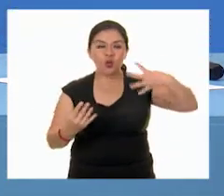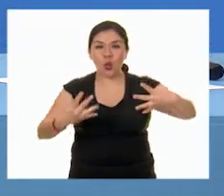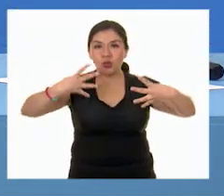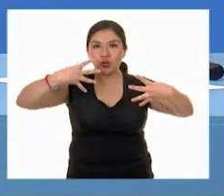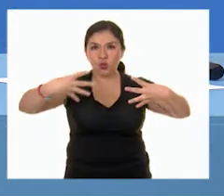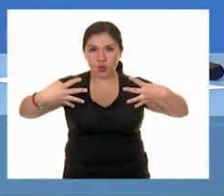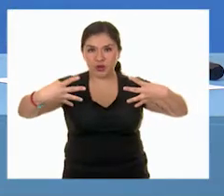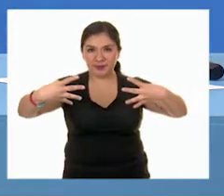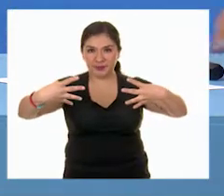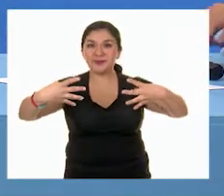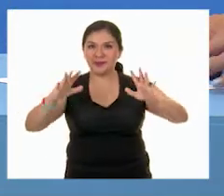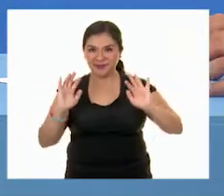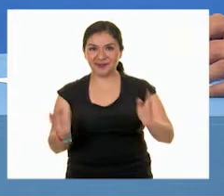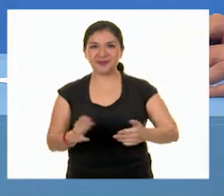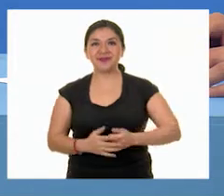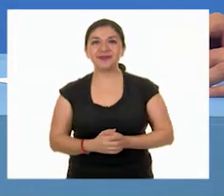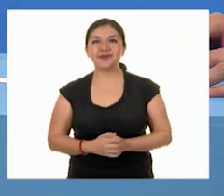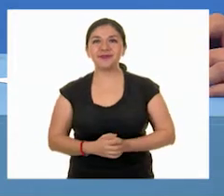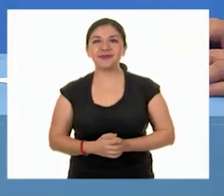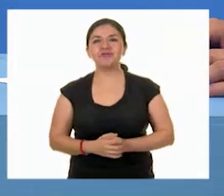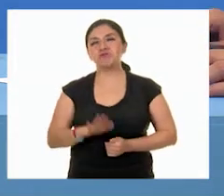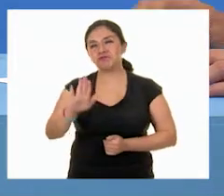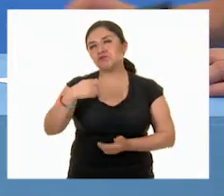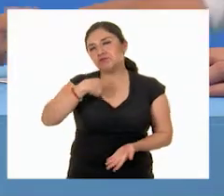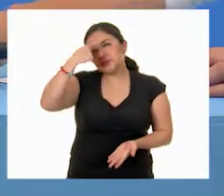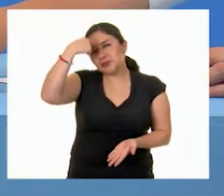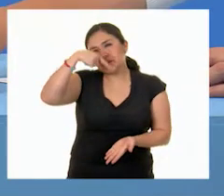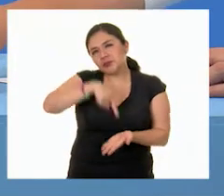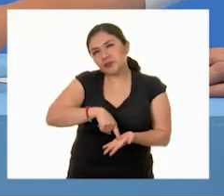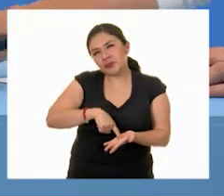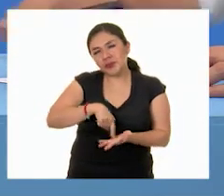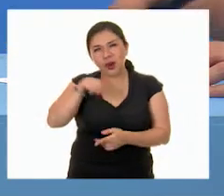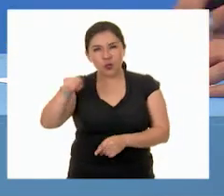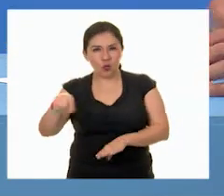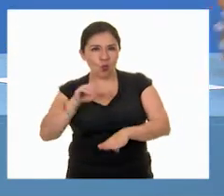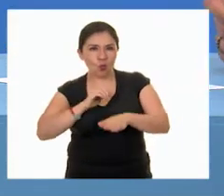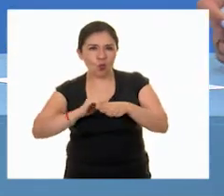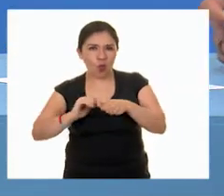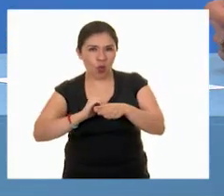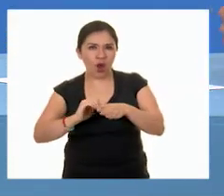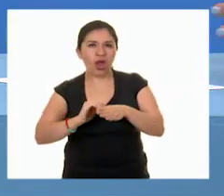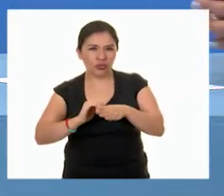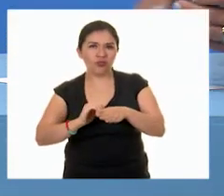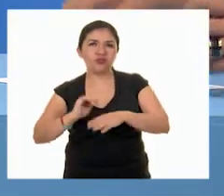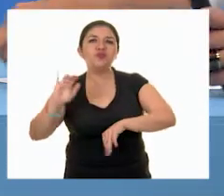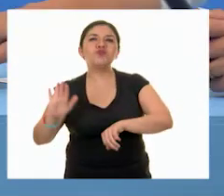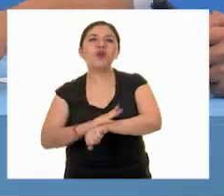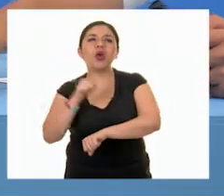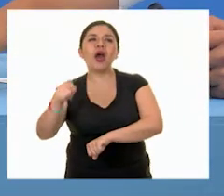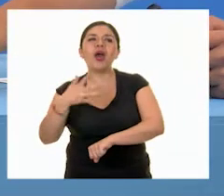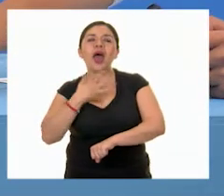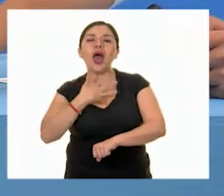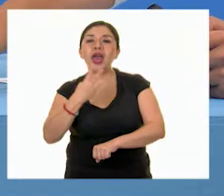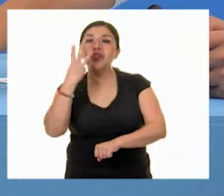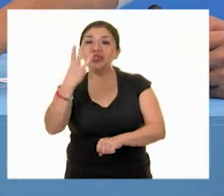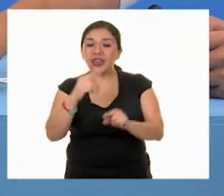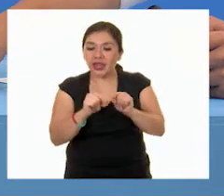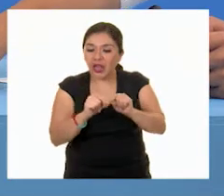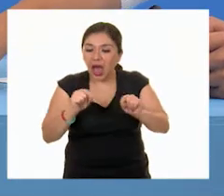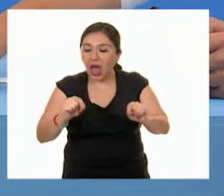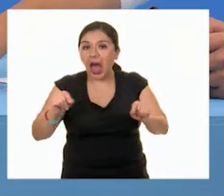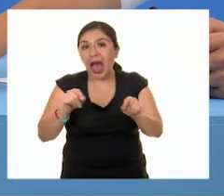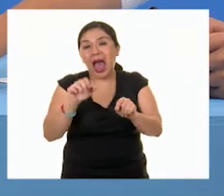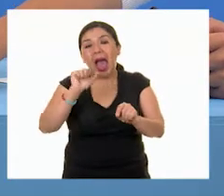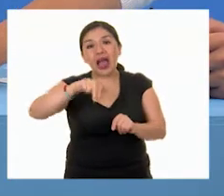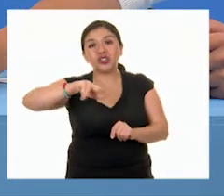altura. Pues yo creo que el morado, porque tiene 3 de ancho, 3 cubitos